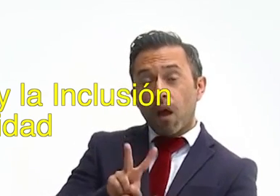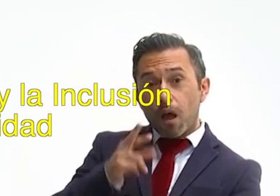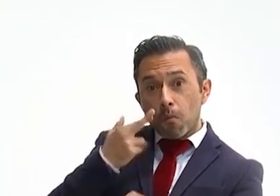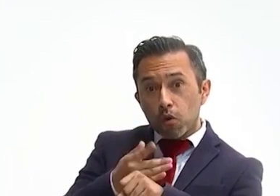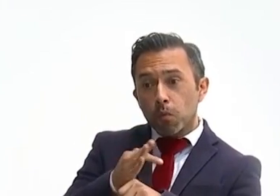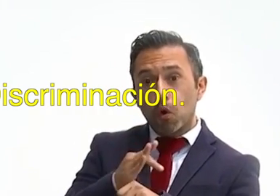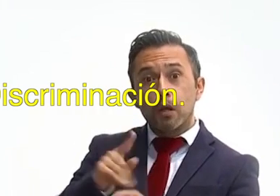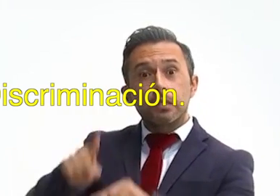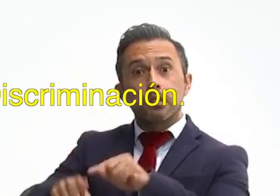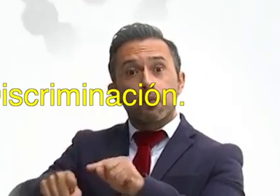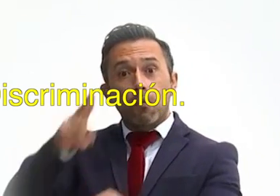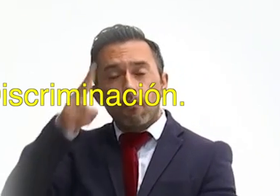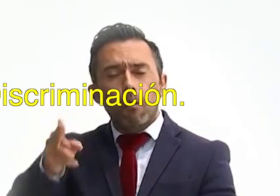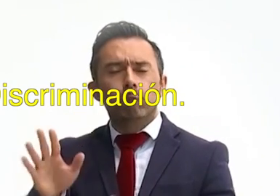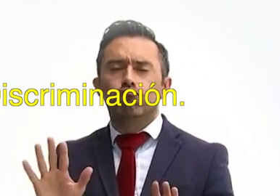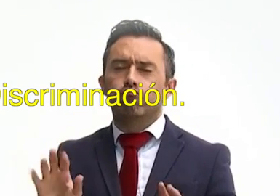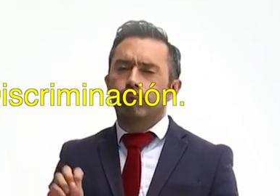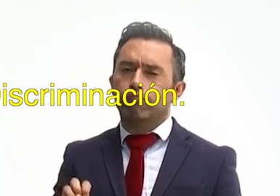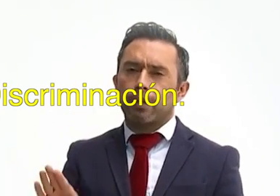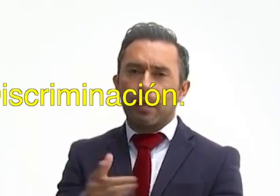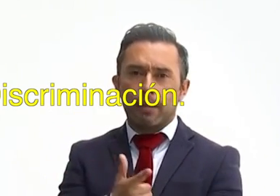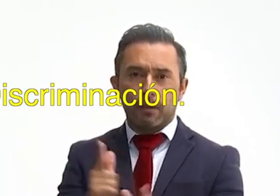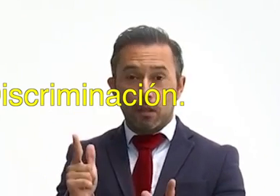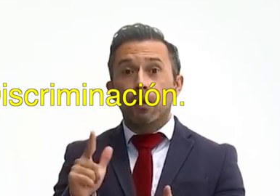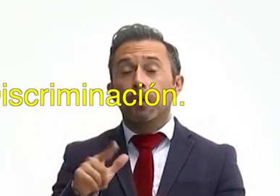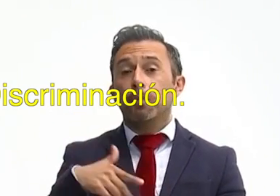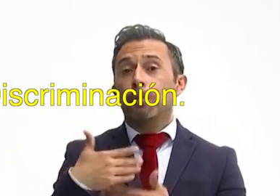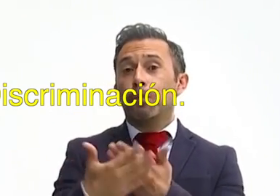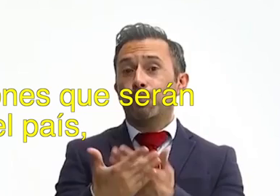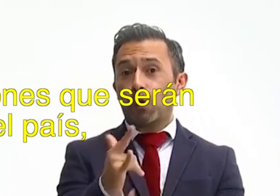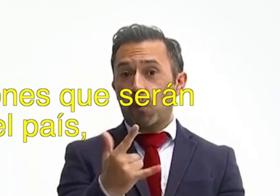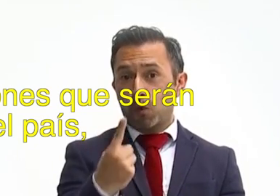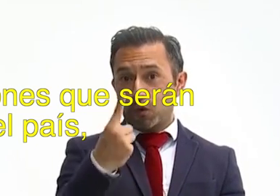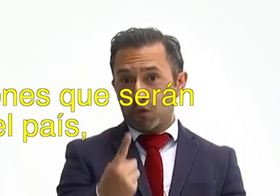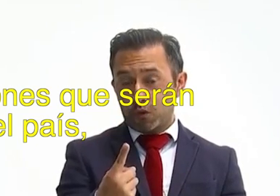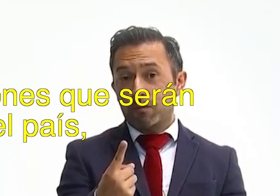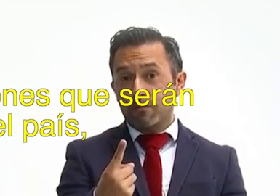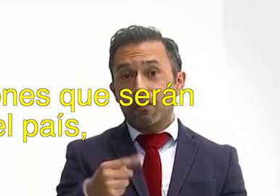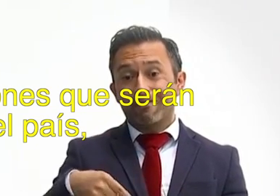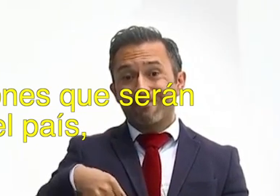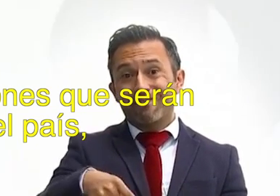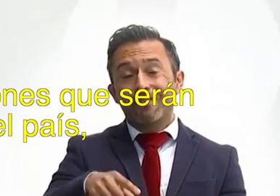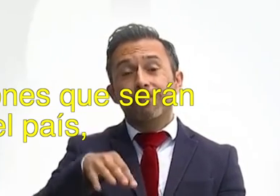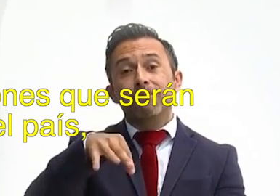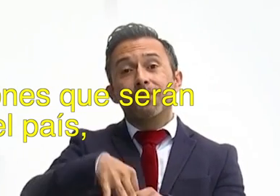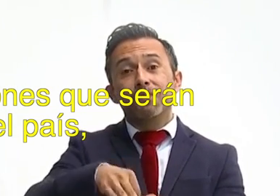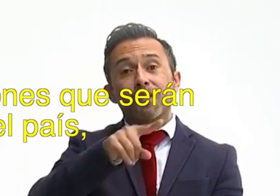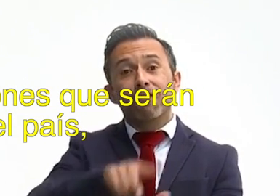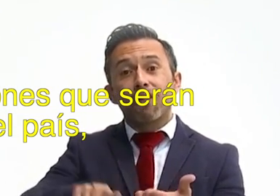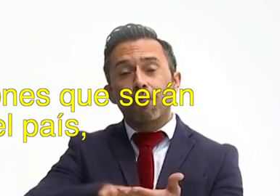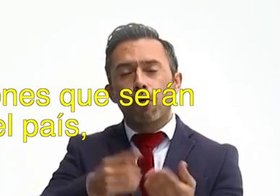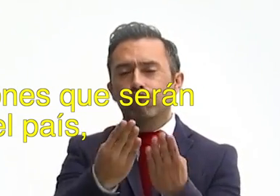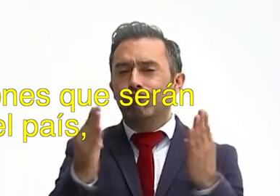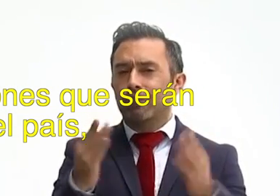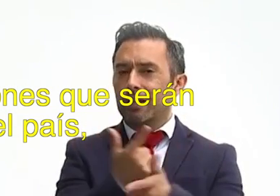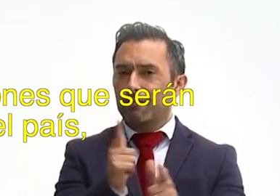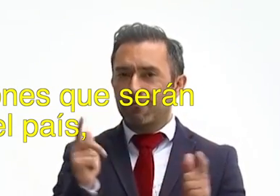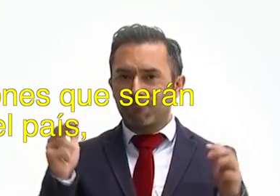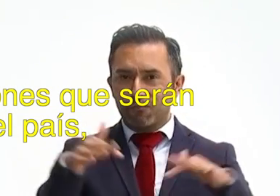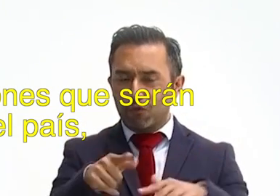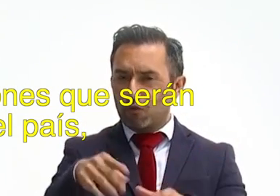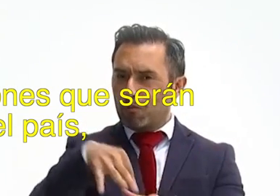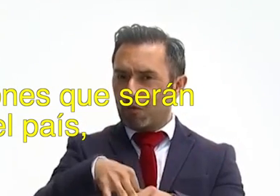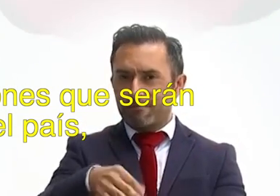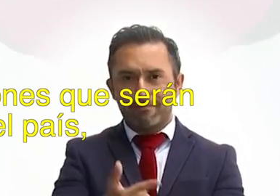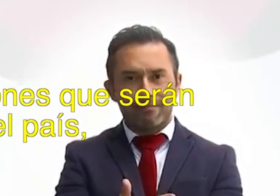discapacidad y el consejo nacional para prevenir la discriminación lo que se busca en las próximas elecciones que serán